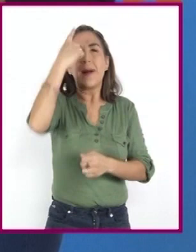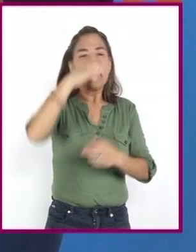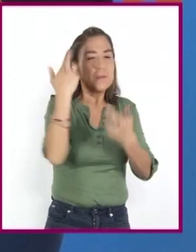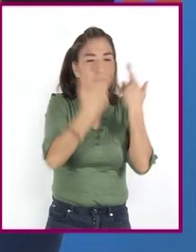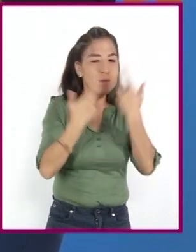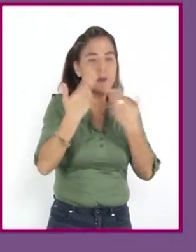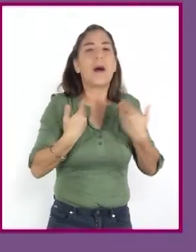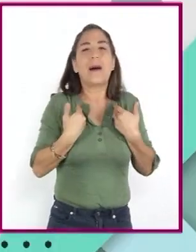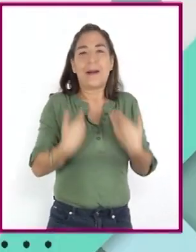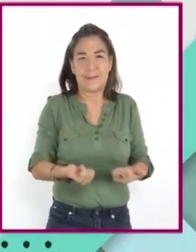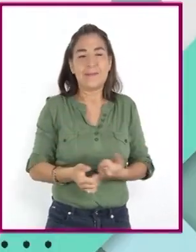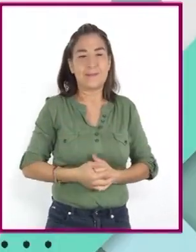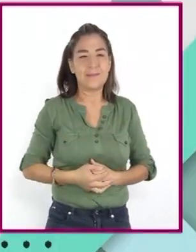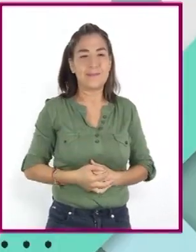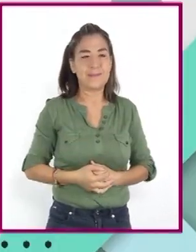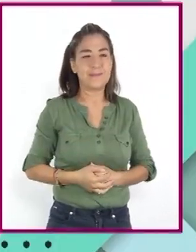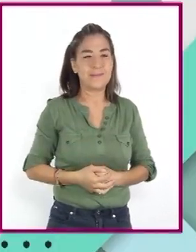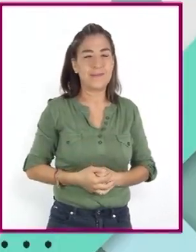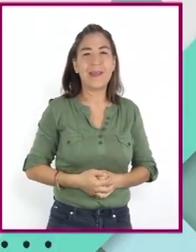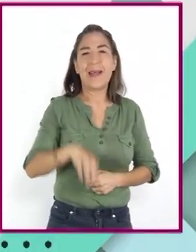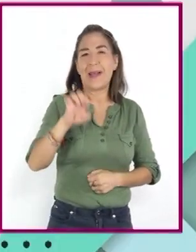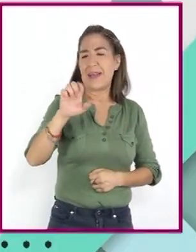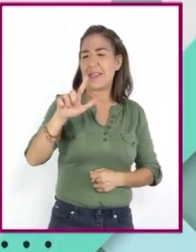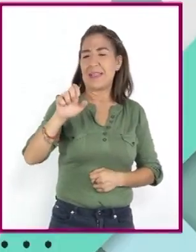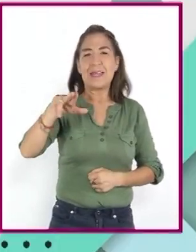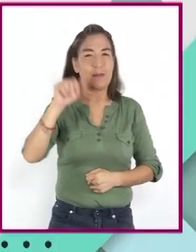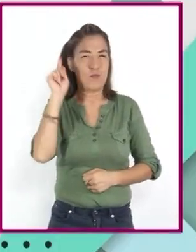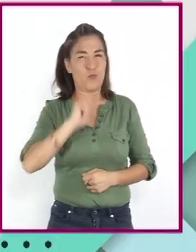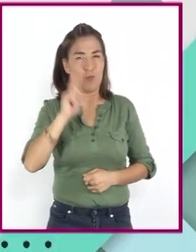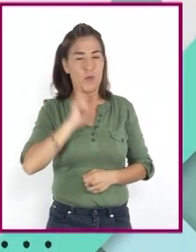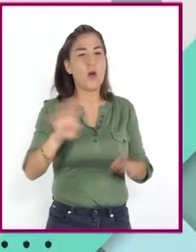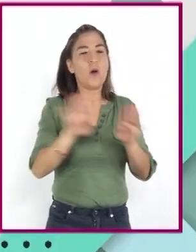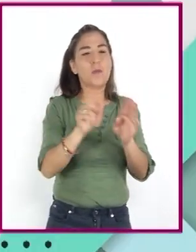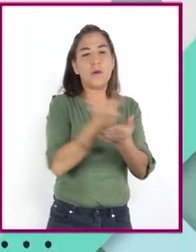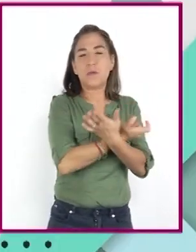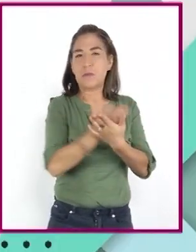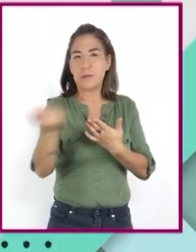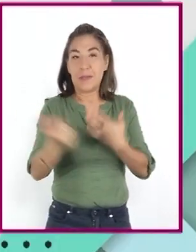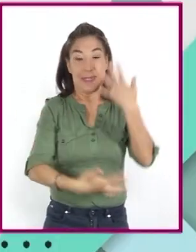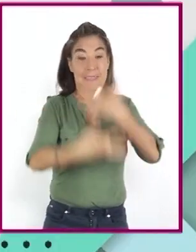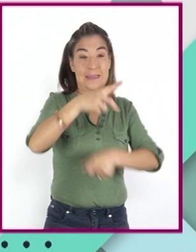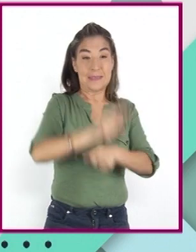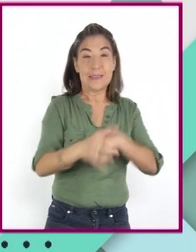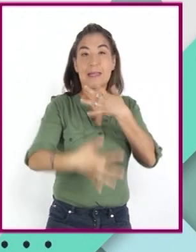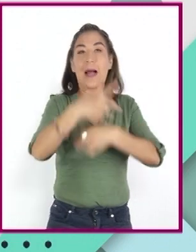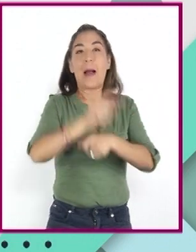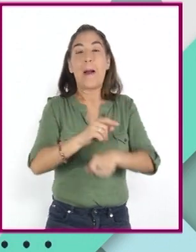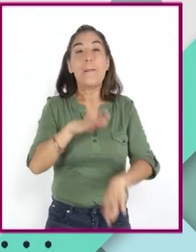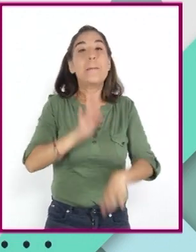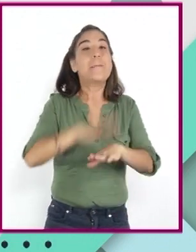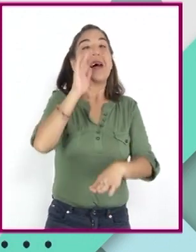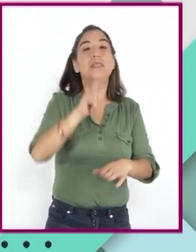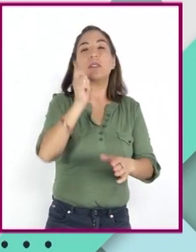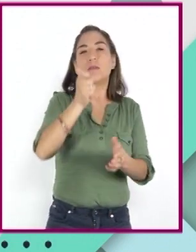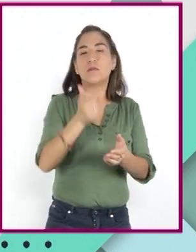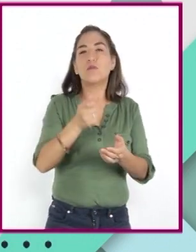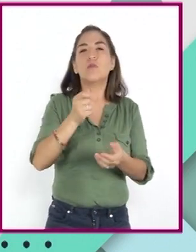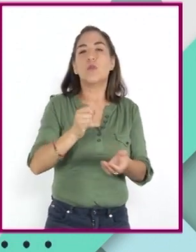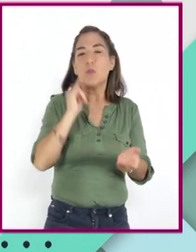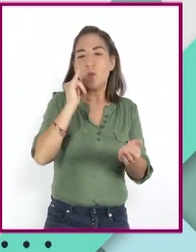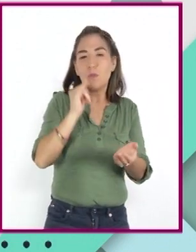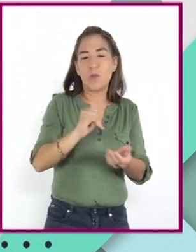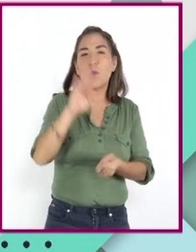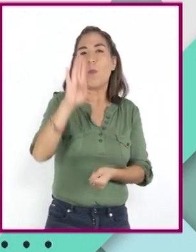analizarla. Elena cobra un sueldo fijo cada quincena, más un bono de 1,500